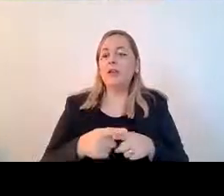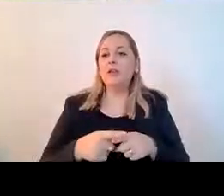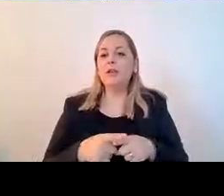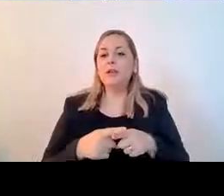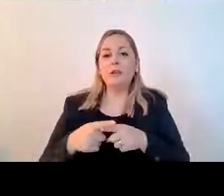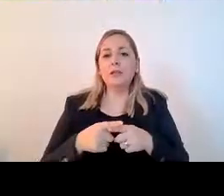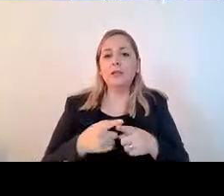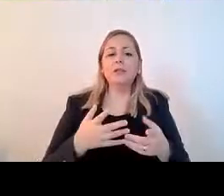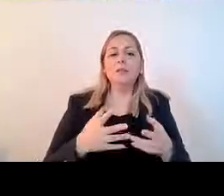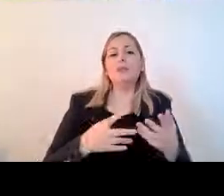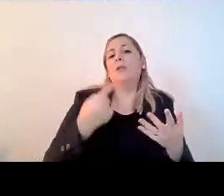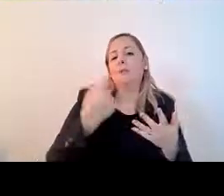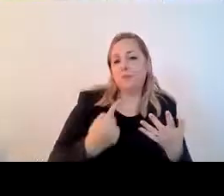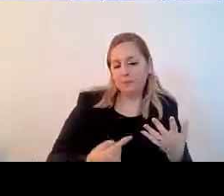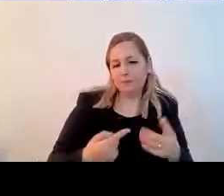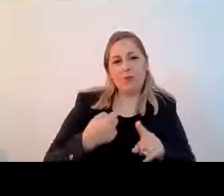el trabajo y otros.